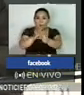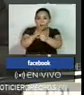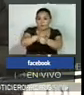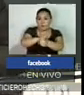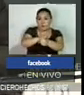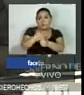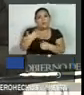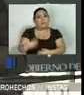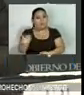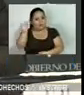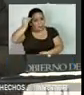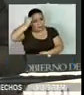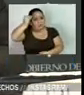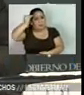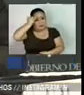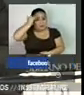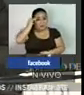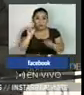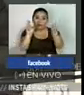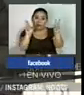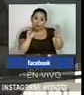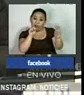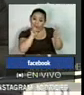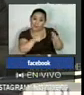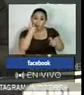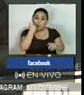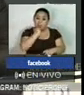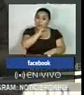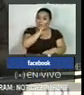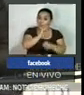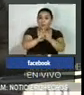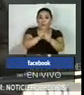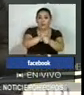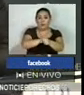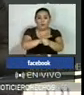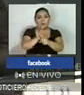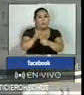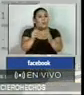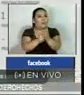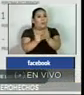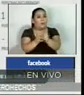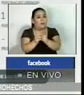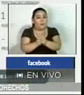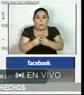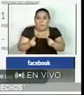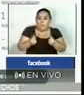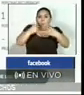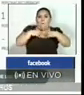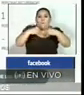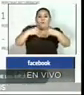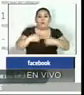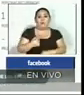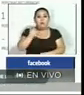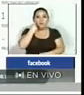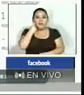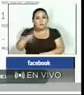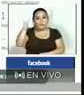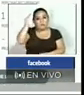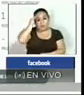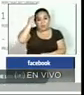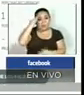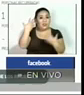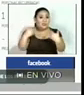esta enfermedad se caracteriza por dar complicaciones rápidas. Bien, y tras conocer sobre la